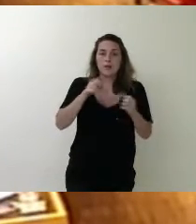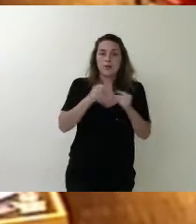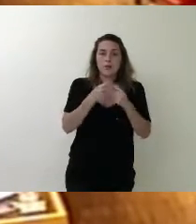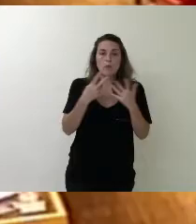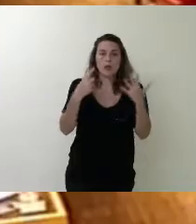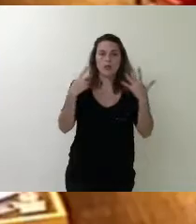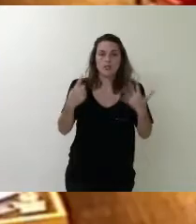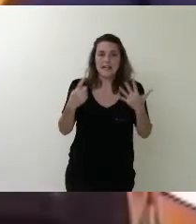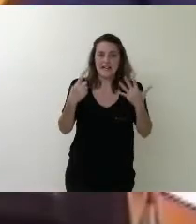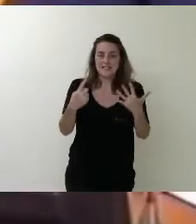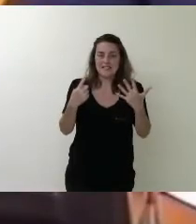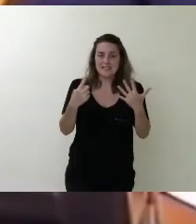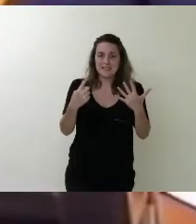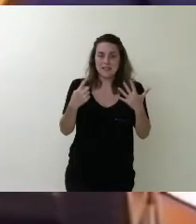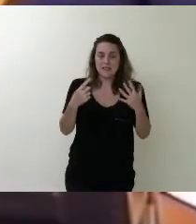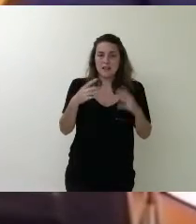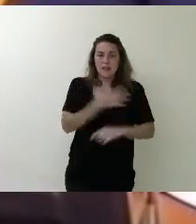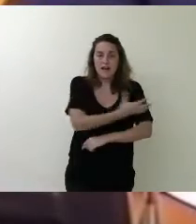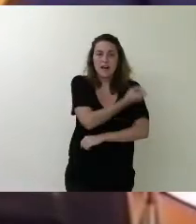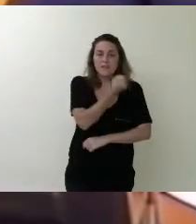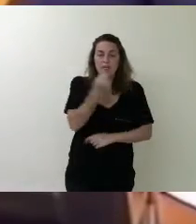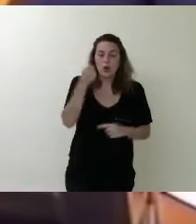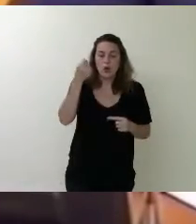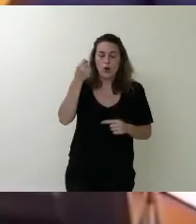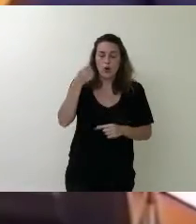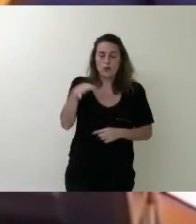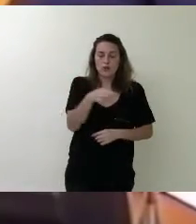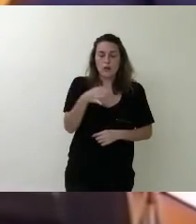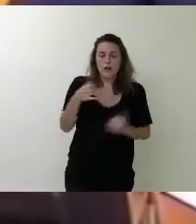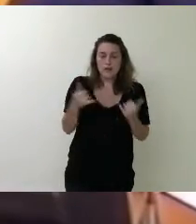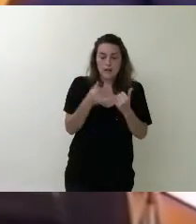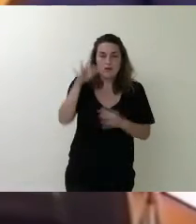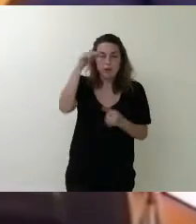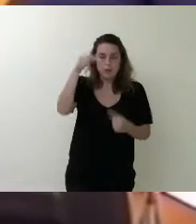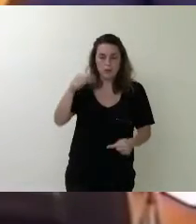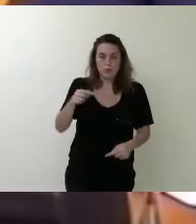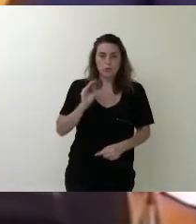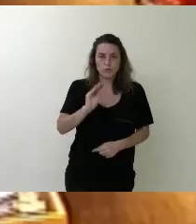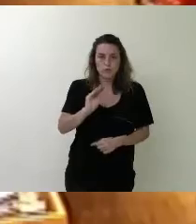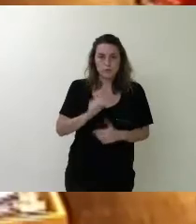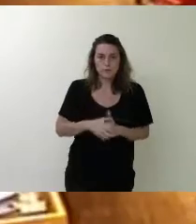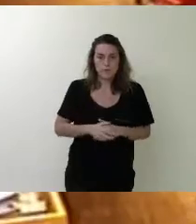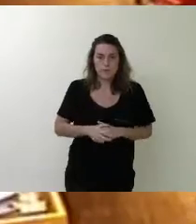6 del presupuesto del Cabildo Insular de Tenerife. ¿Alguna?